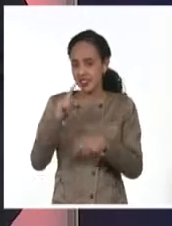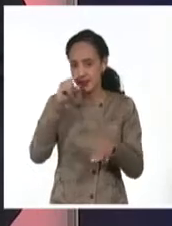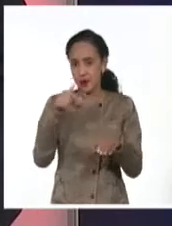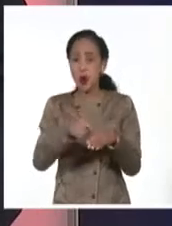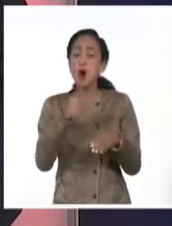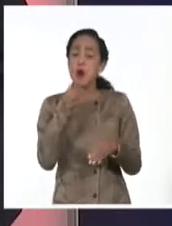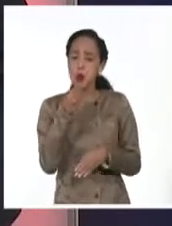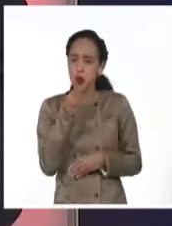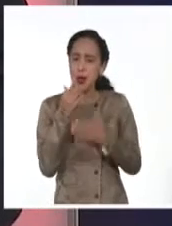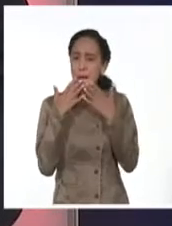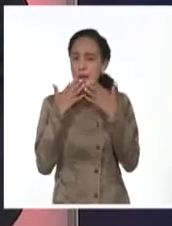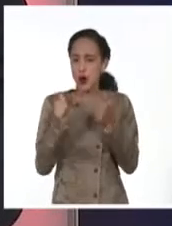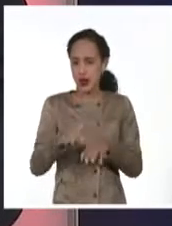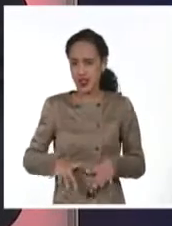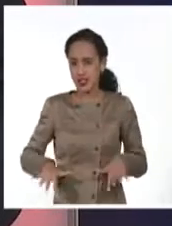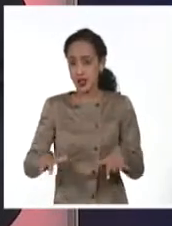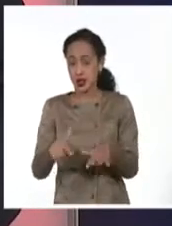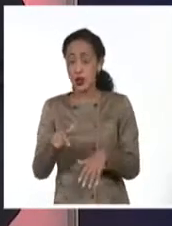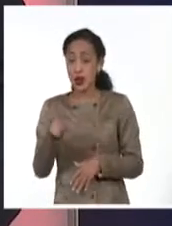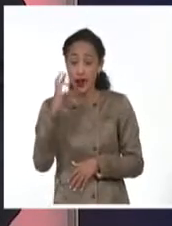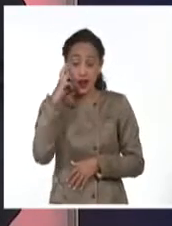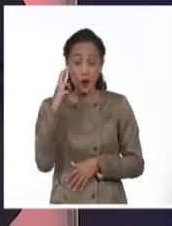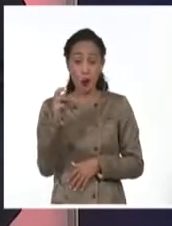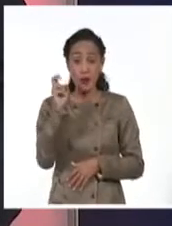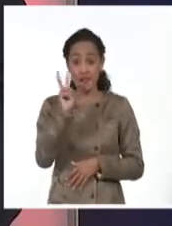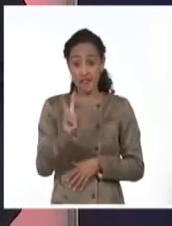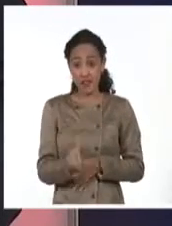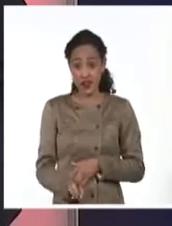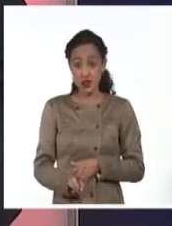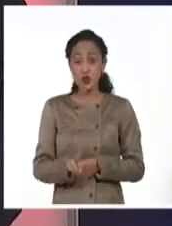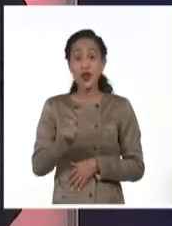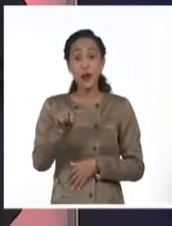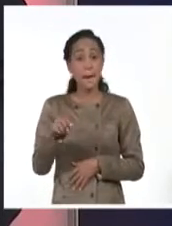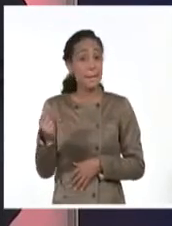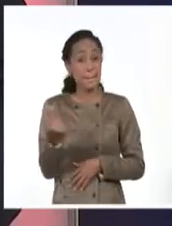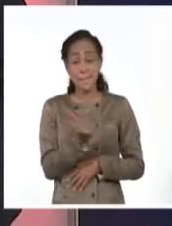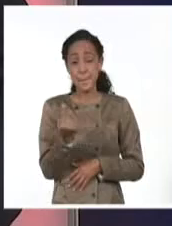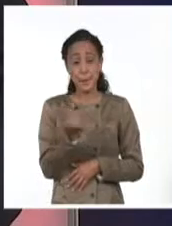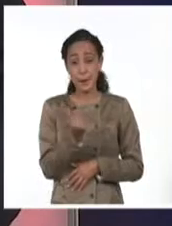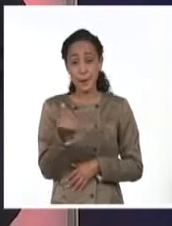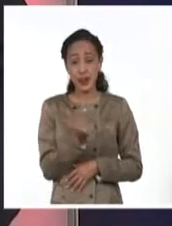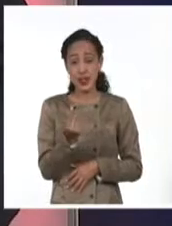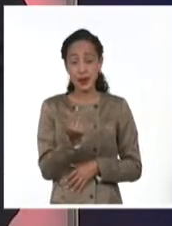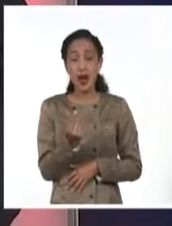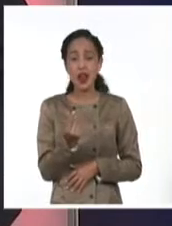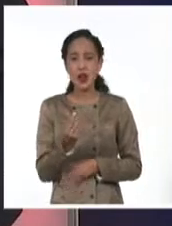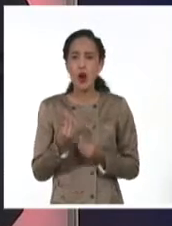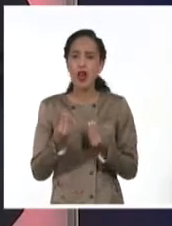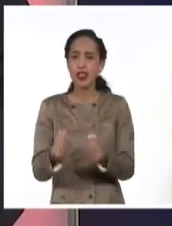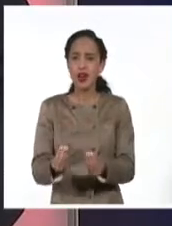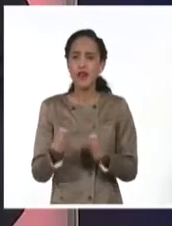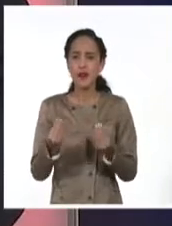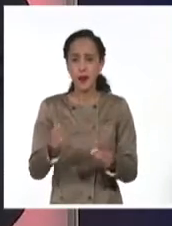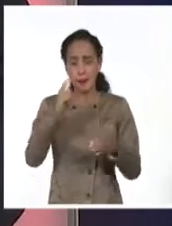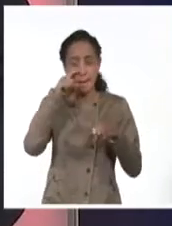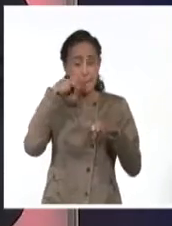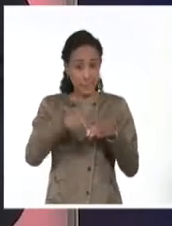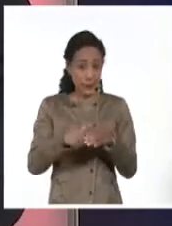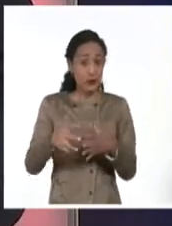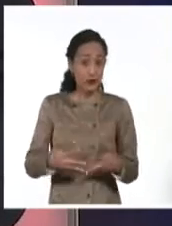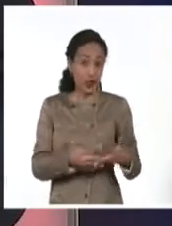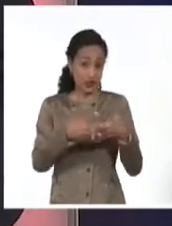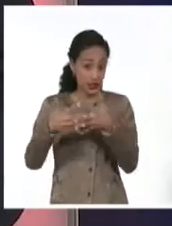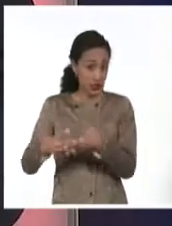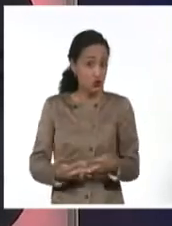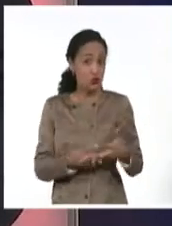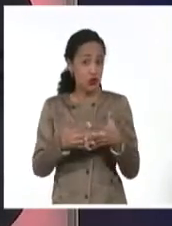los cálculos de Washington. Recordemos además que Venezuela fue de los principales suministradores de petróleo al país norteño. Es